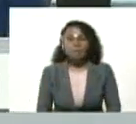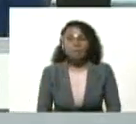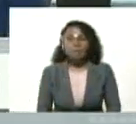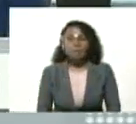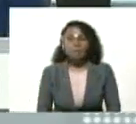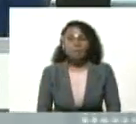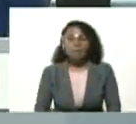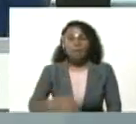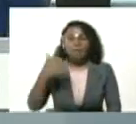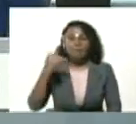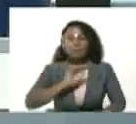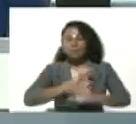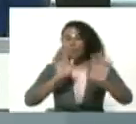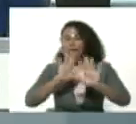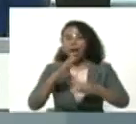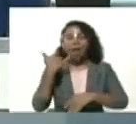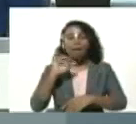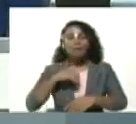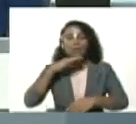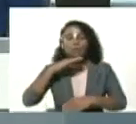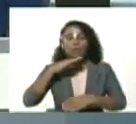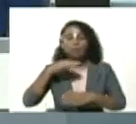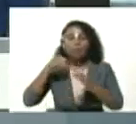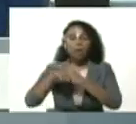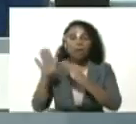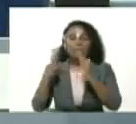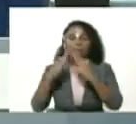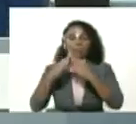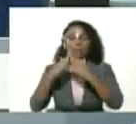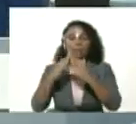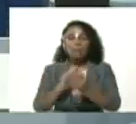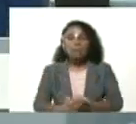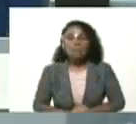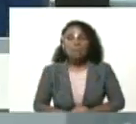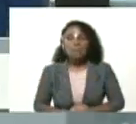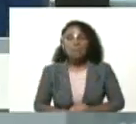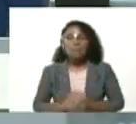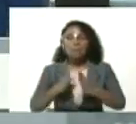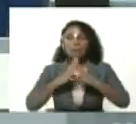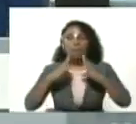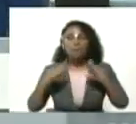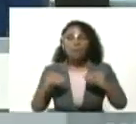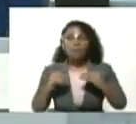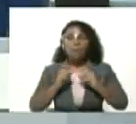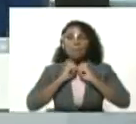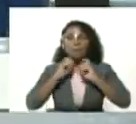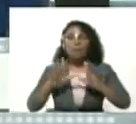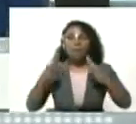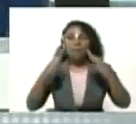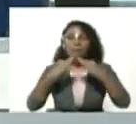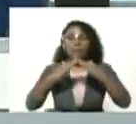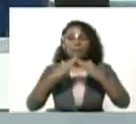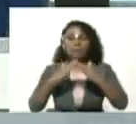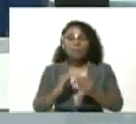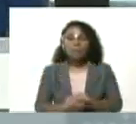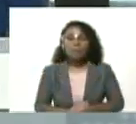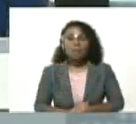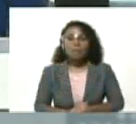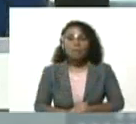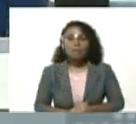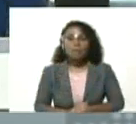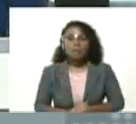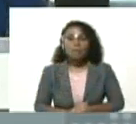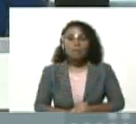Ya tenemos la reserva allí de vivienda para todos los que han perdido su vivienda.